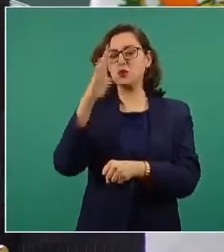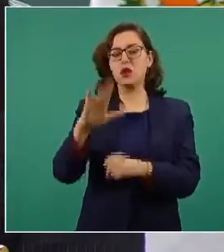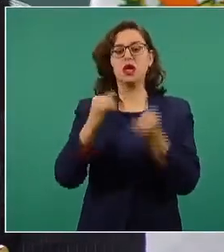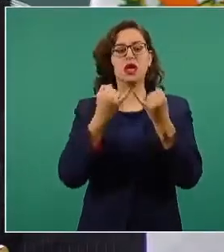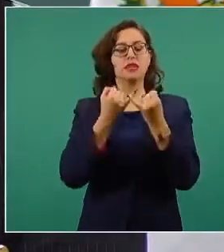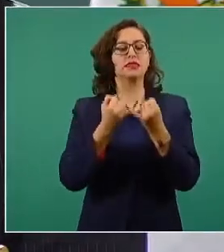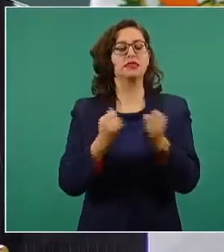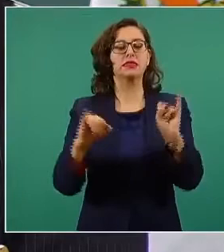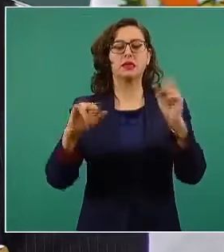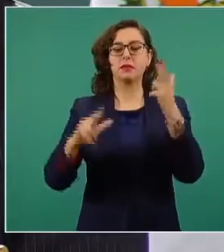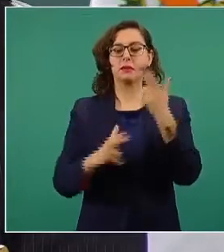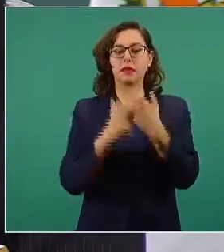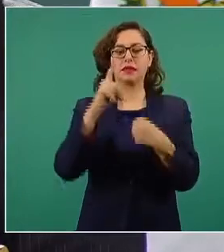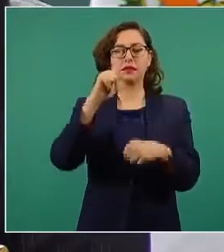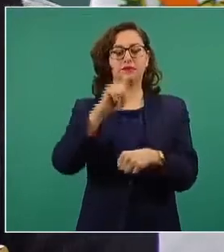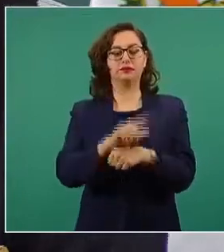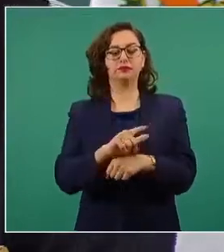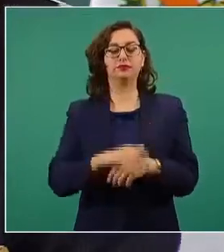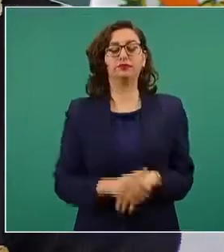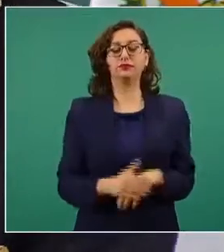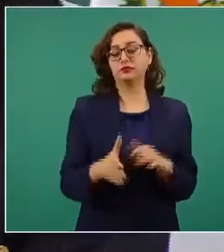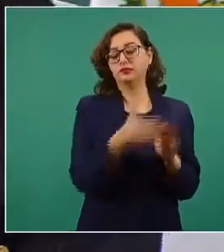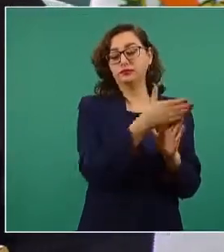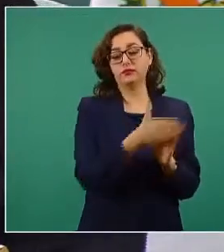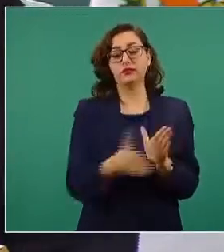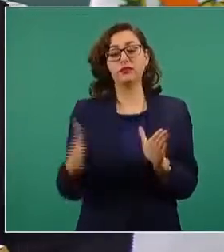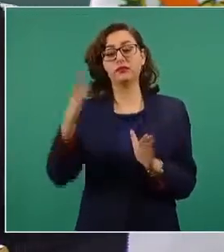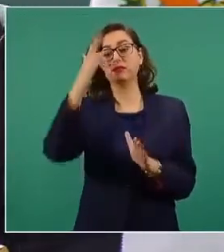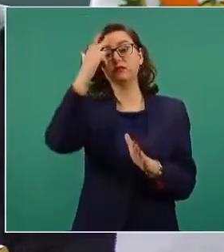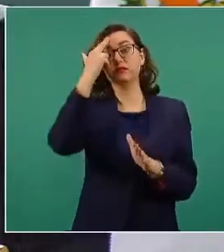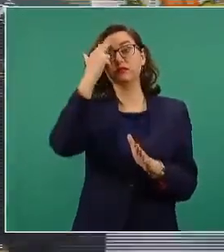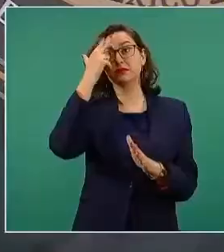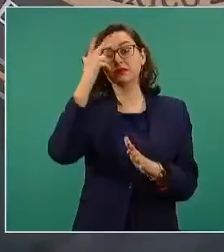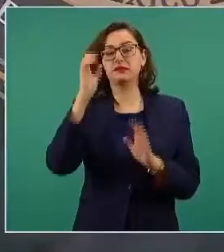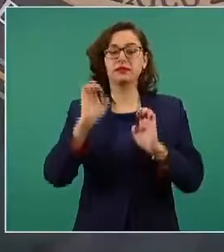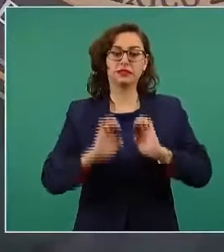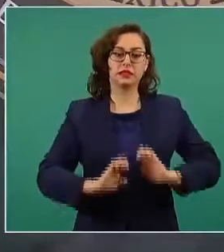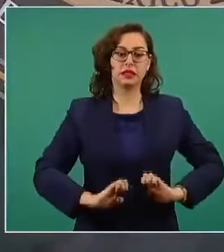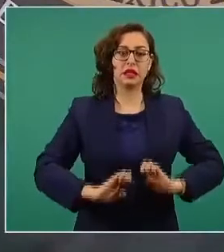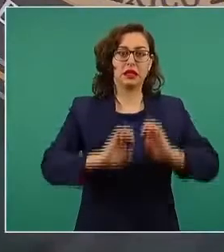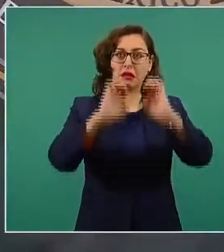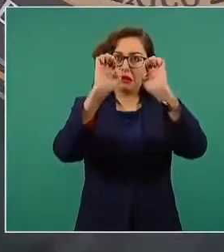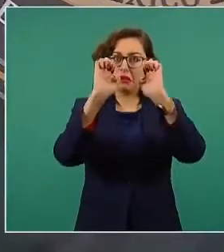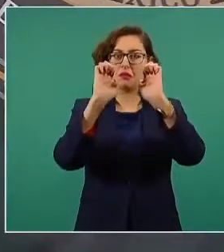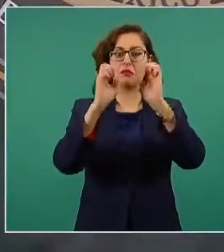independencia nacional. En el porfiriato fueron demolidos edificios,